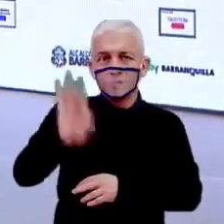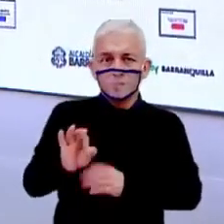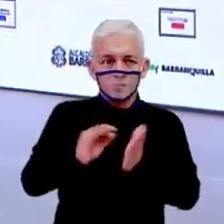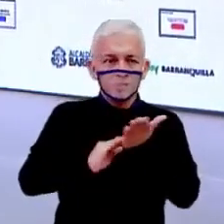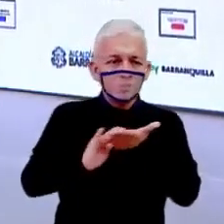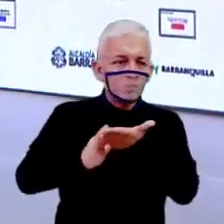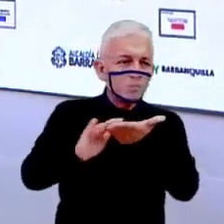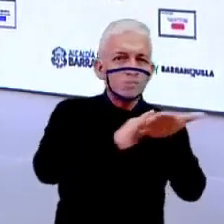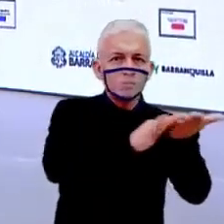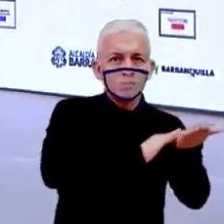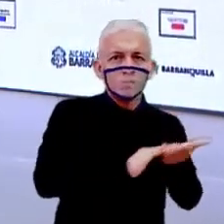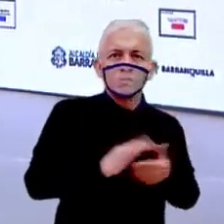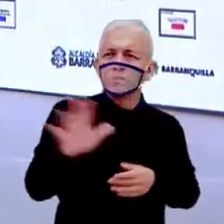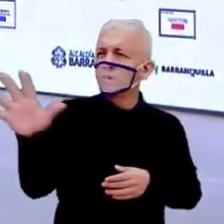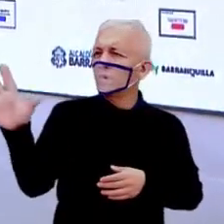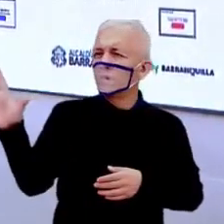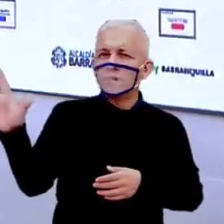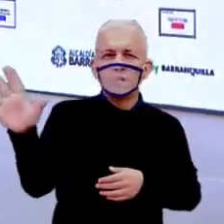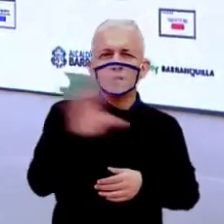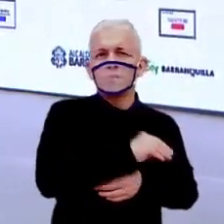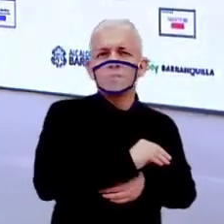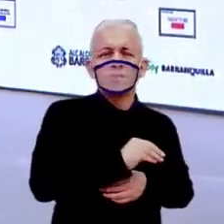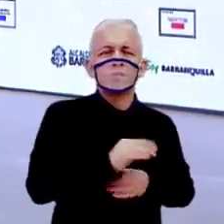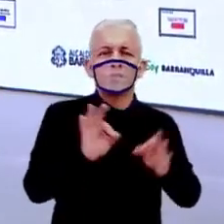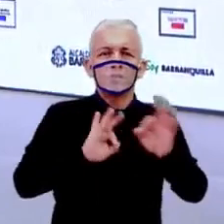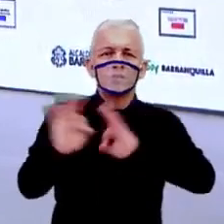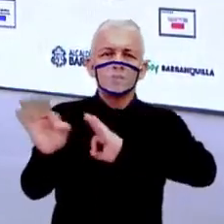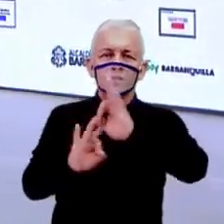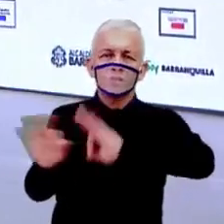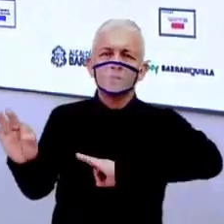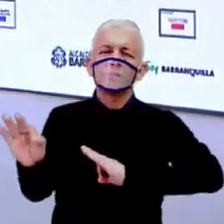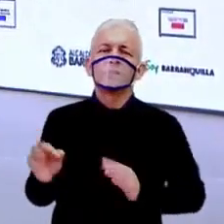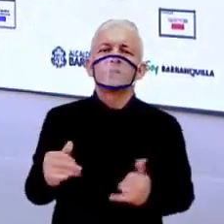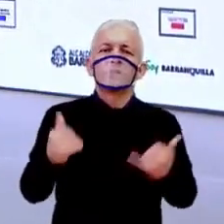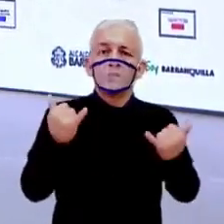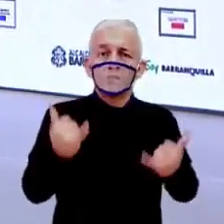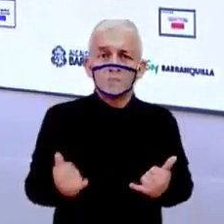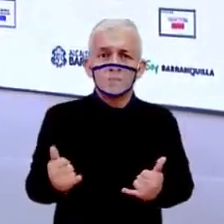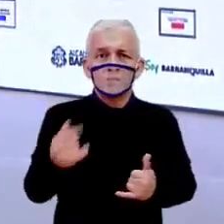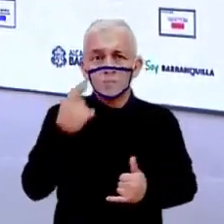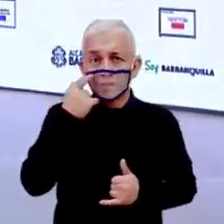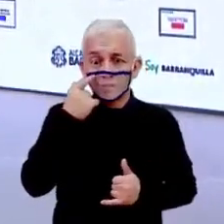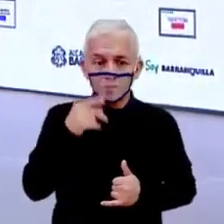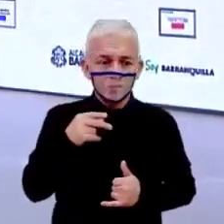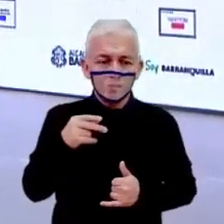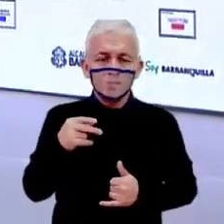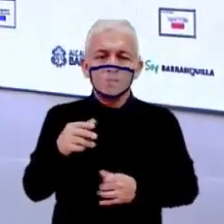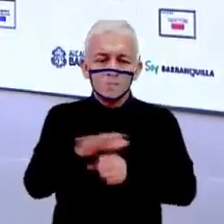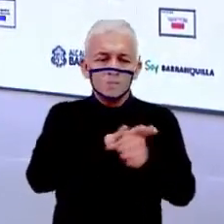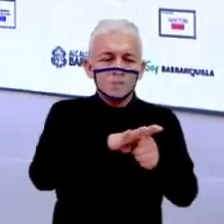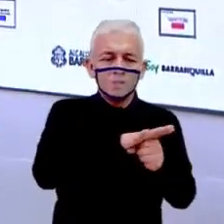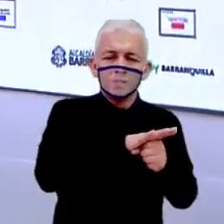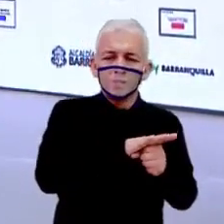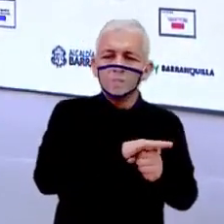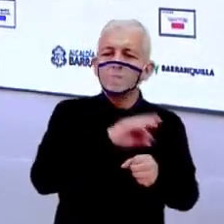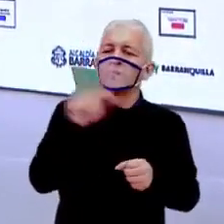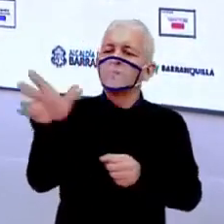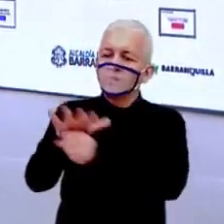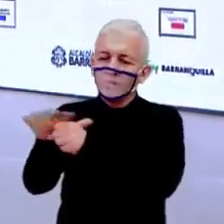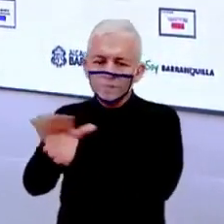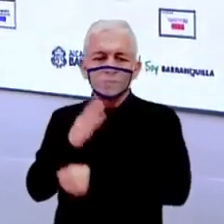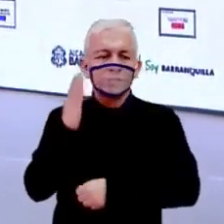pavimentado. Todos esos barrios, o sea, es algo que cuando uno cruza un barrio ahora o visita un